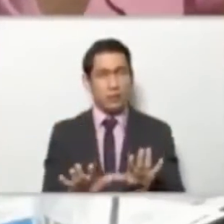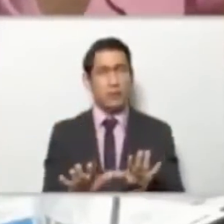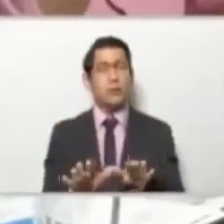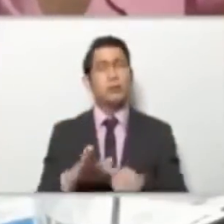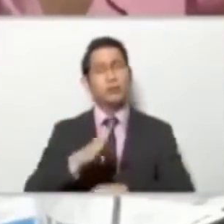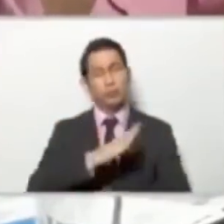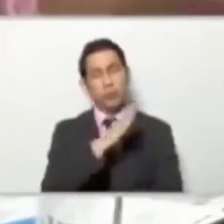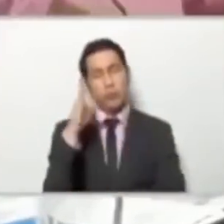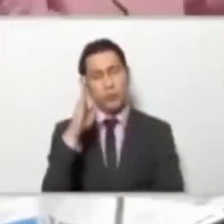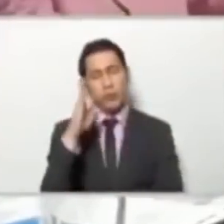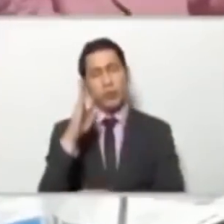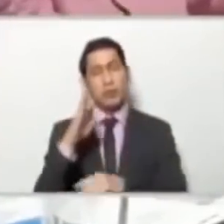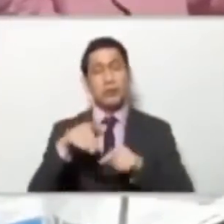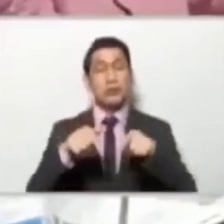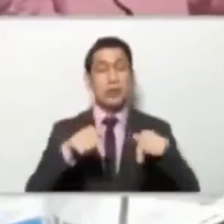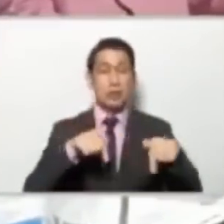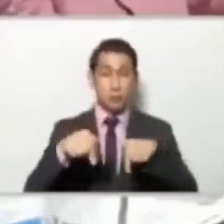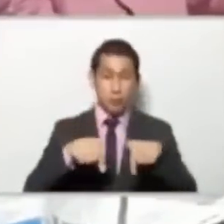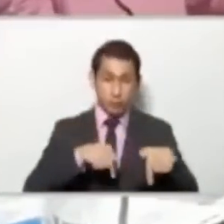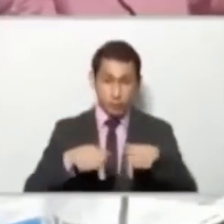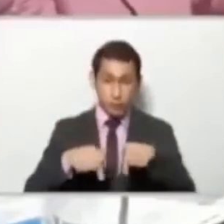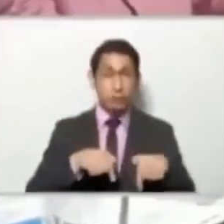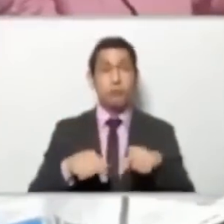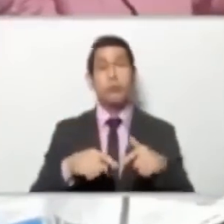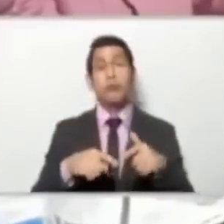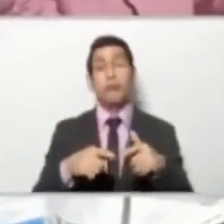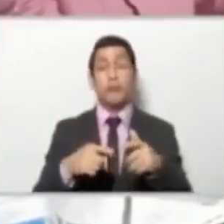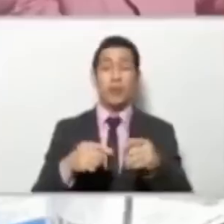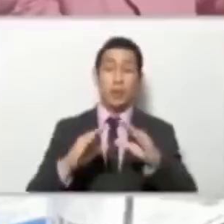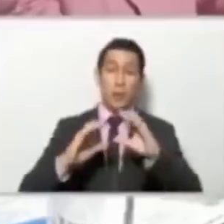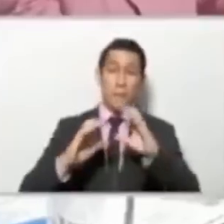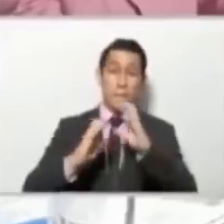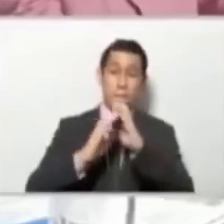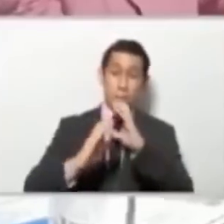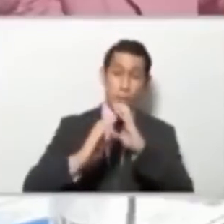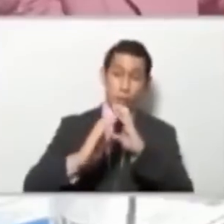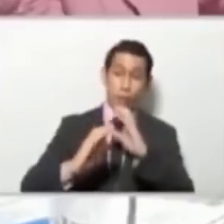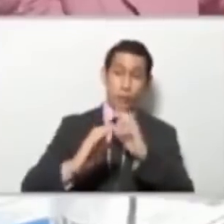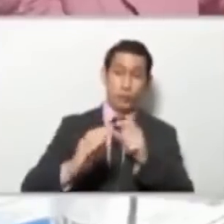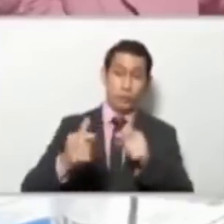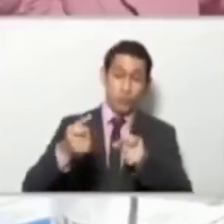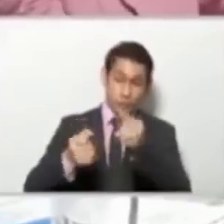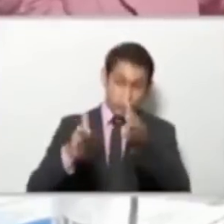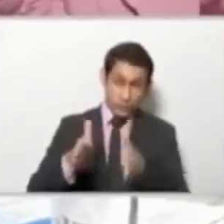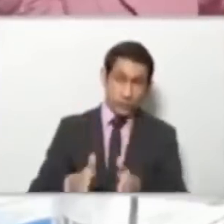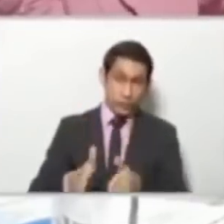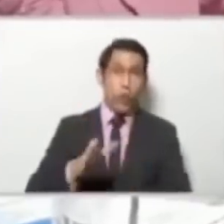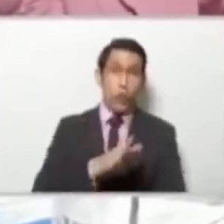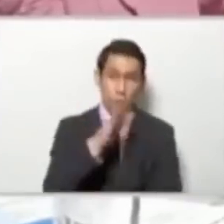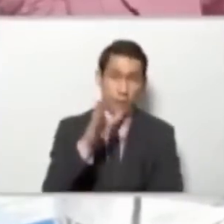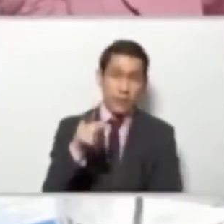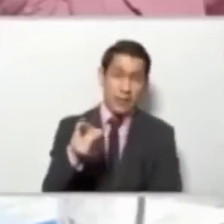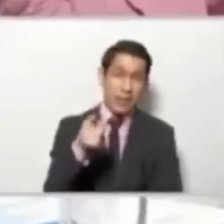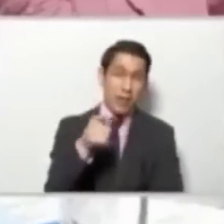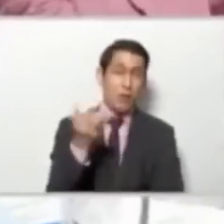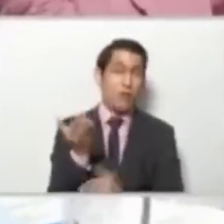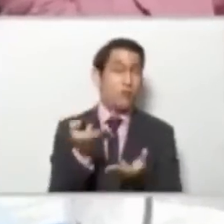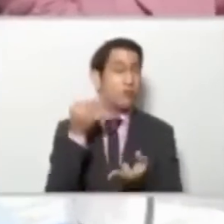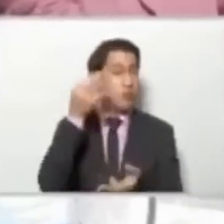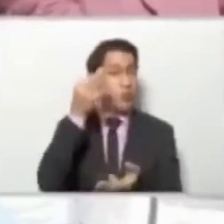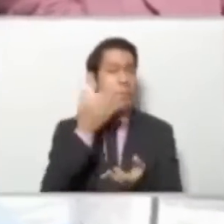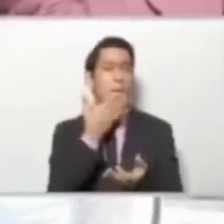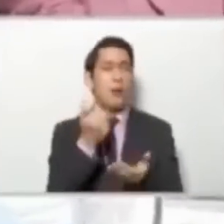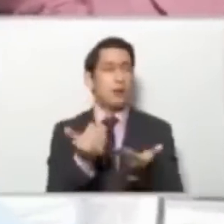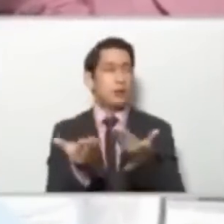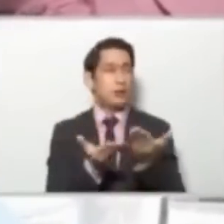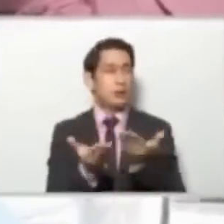con el compromiso de los transportistas para mantener sus unidades en las mejores condiciones técnicas para el uso de los ciudadanos. Nuestra alcaldía,